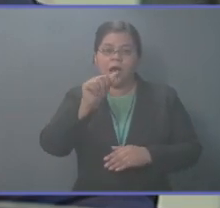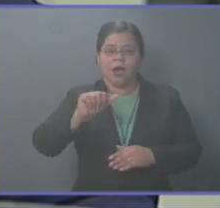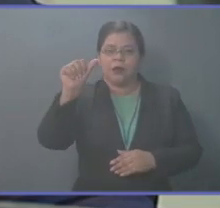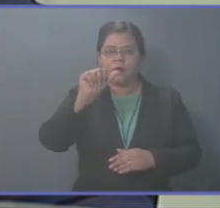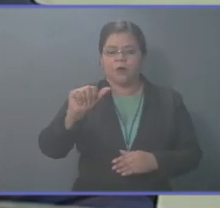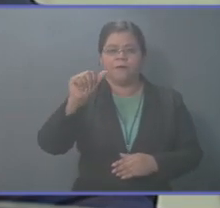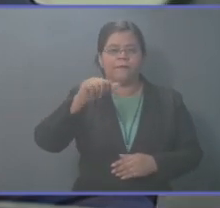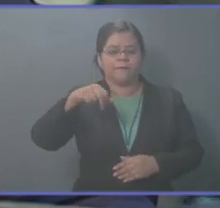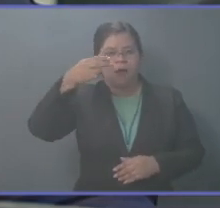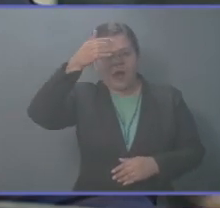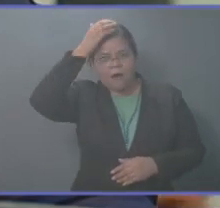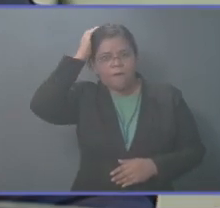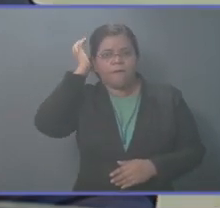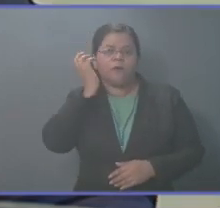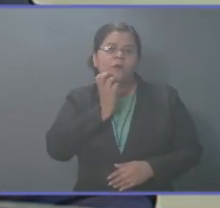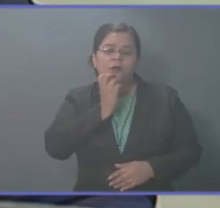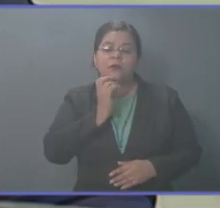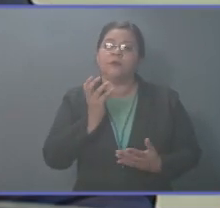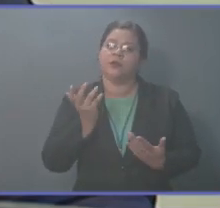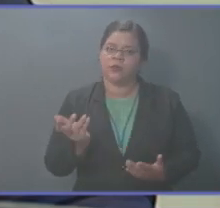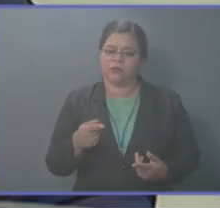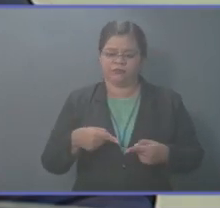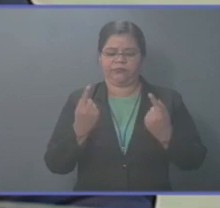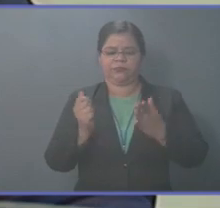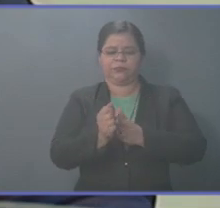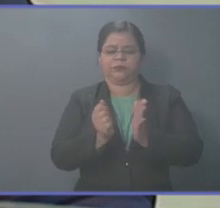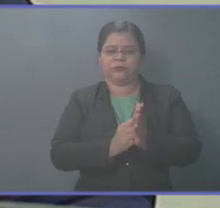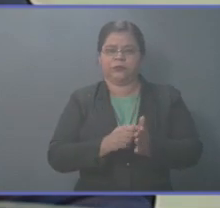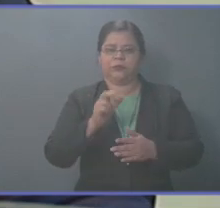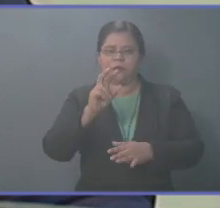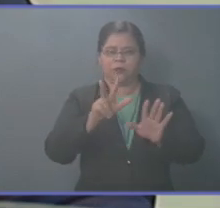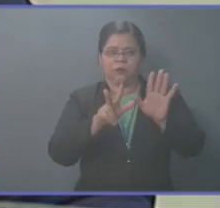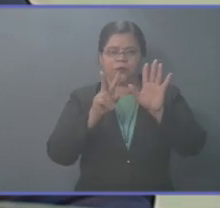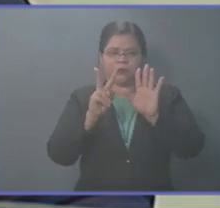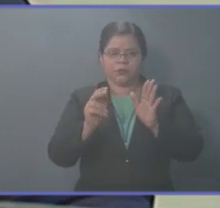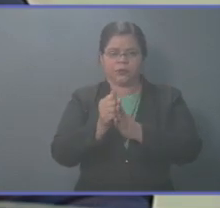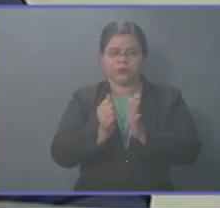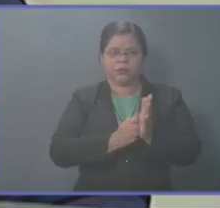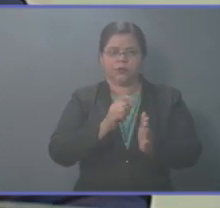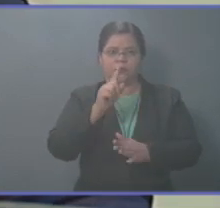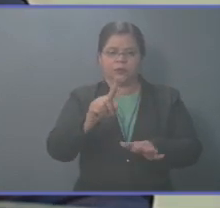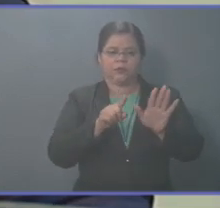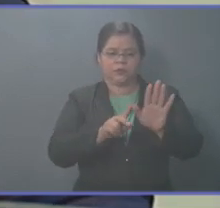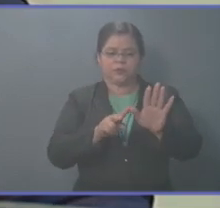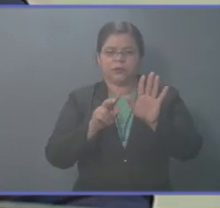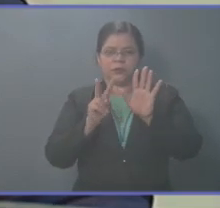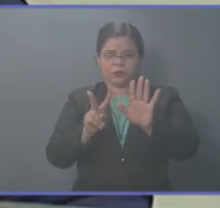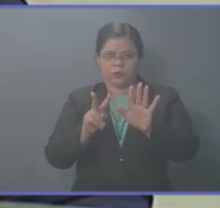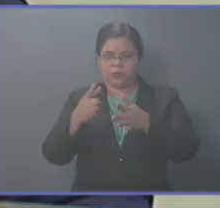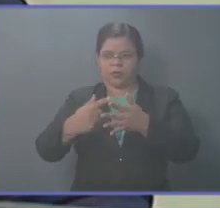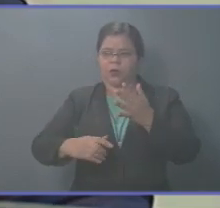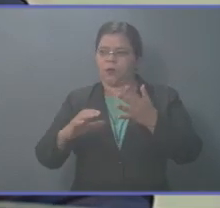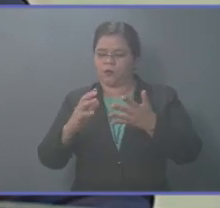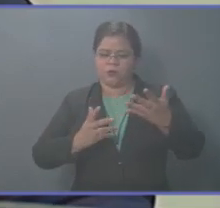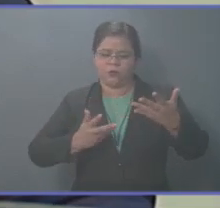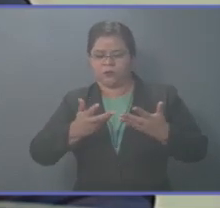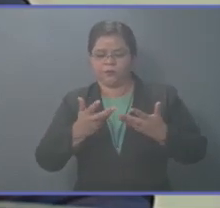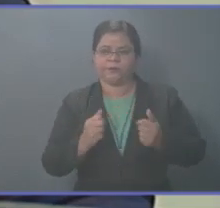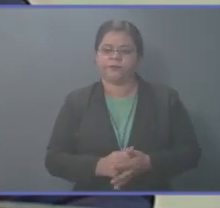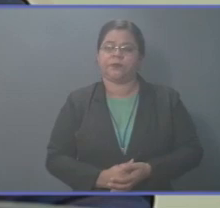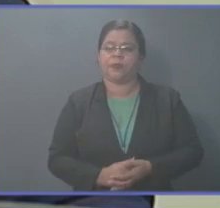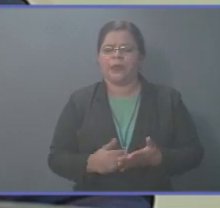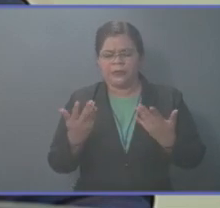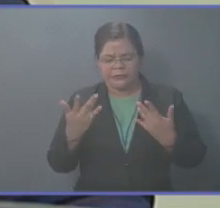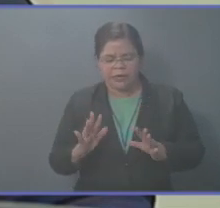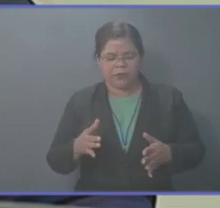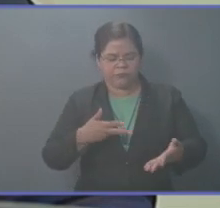Bukele, por la supuesta violación por los artículos 87 y 167 ordinal séptimo de la Constitución.